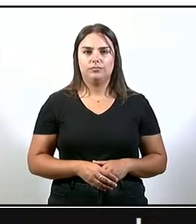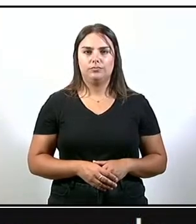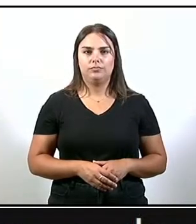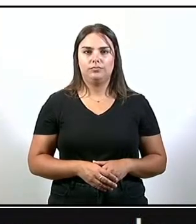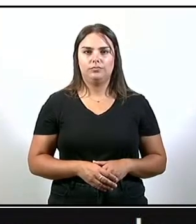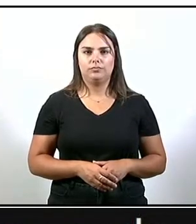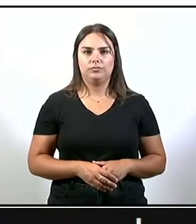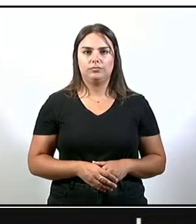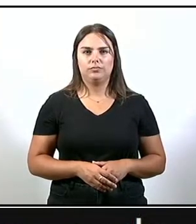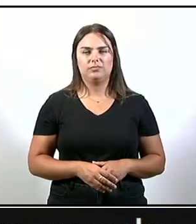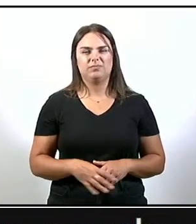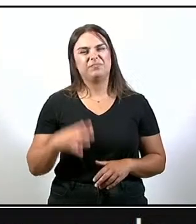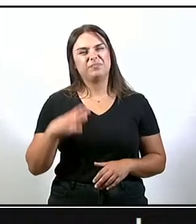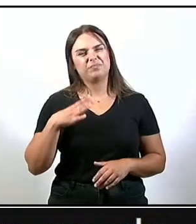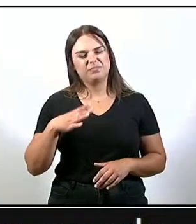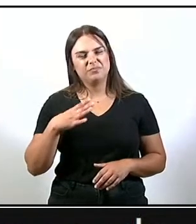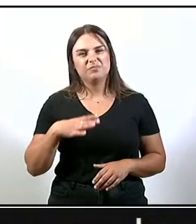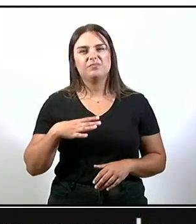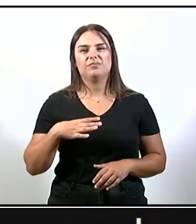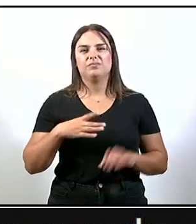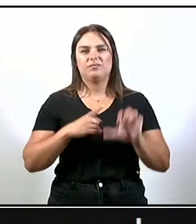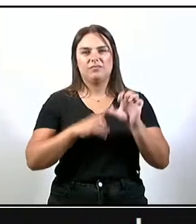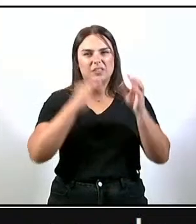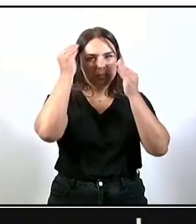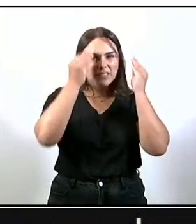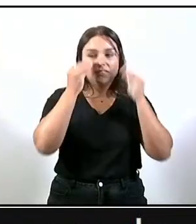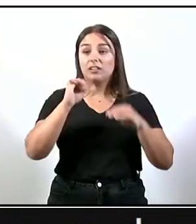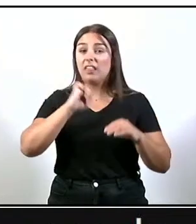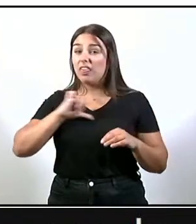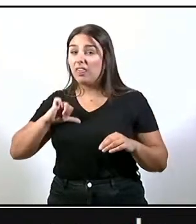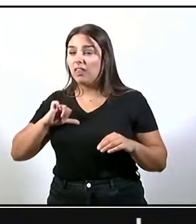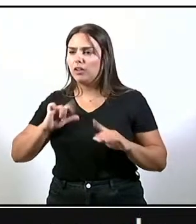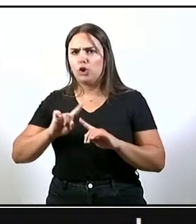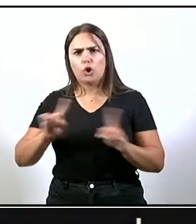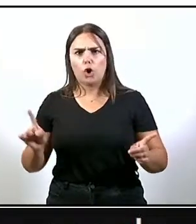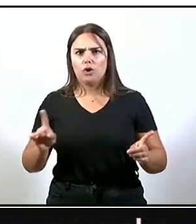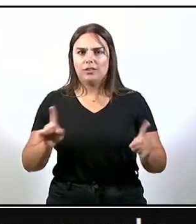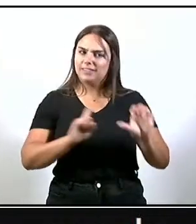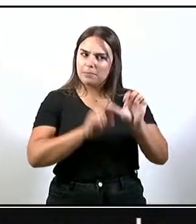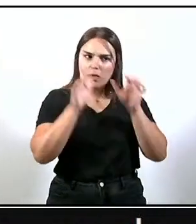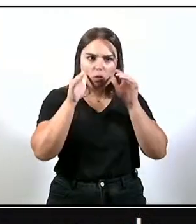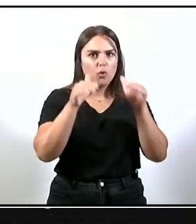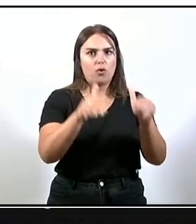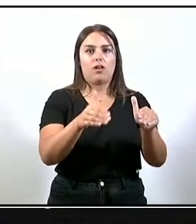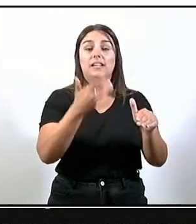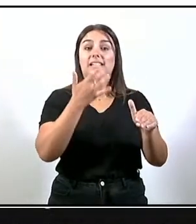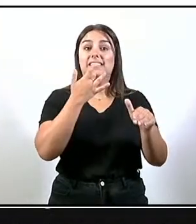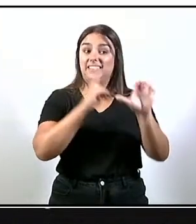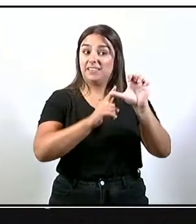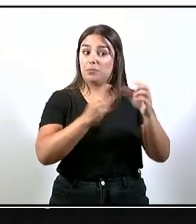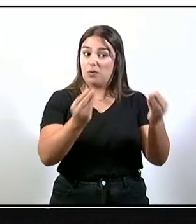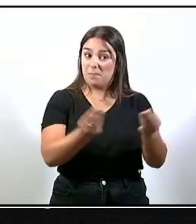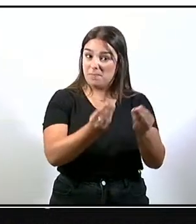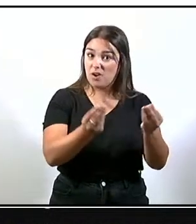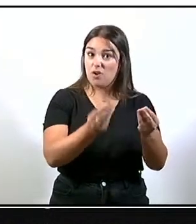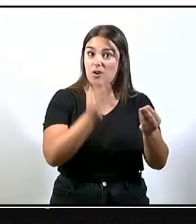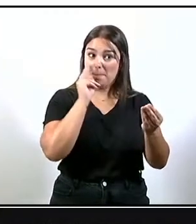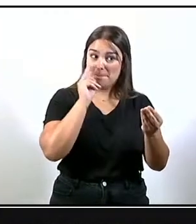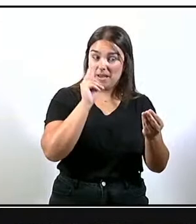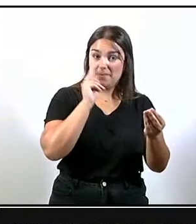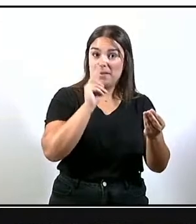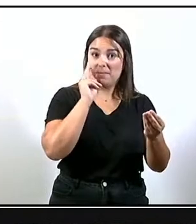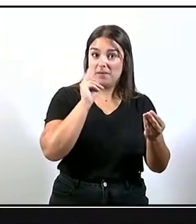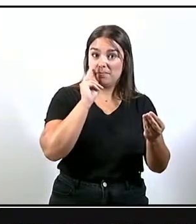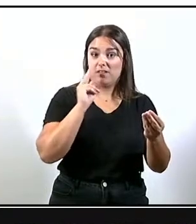Y, por favor, pensemos un poquito más en Extremadura y un poquito menos en nosotros. Porque si pensáramos un poquito más en Extremadura y en los extremeños y un poquito menos en